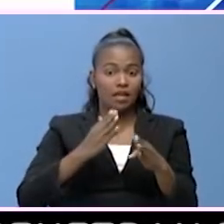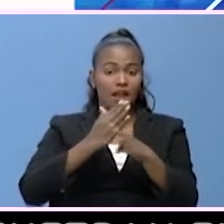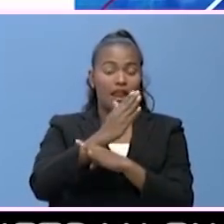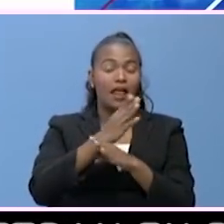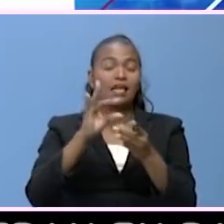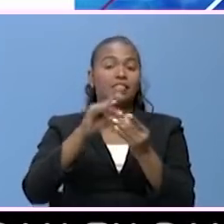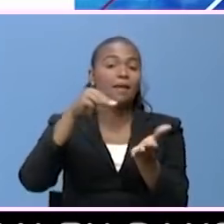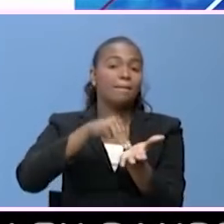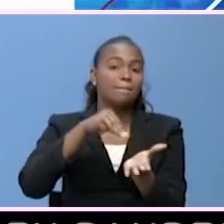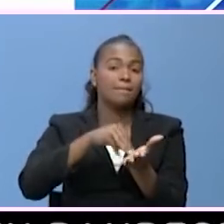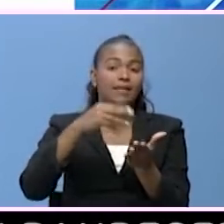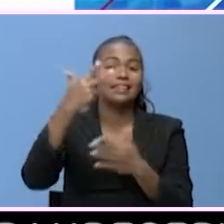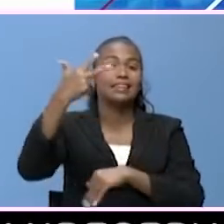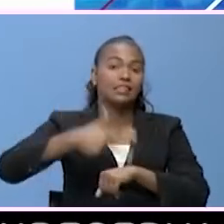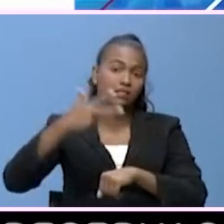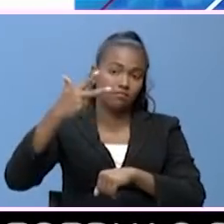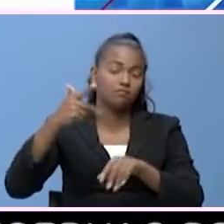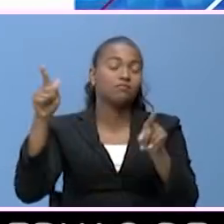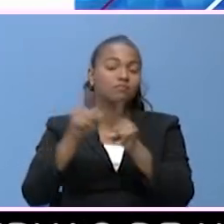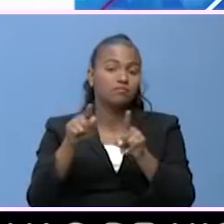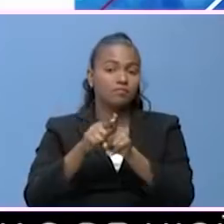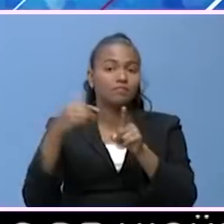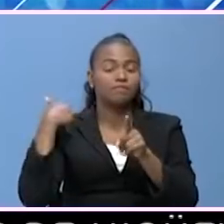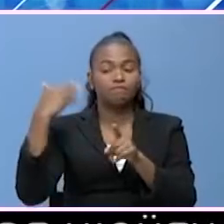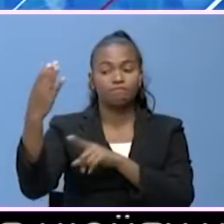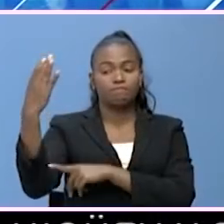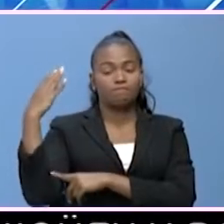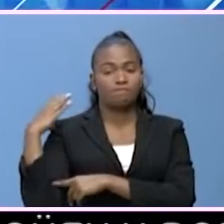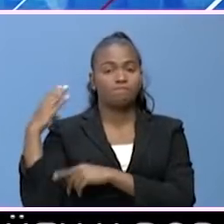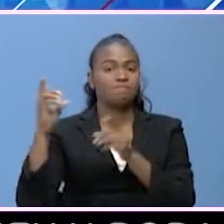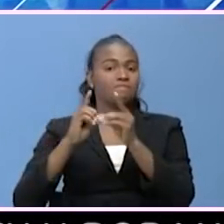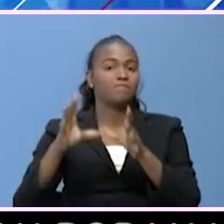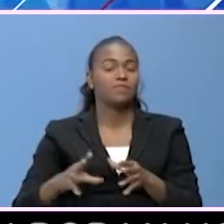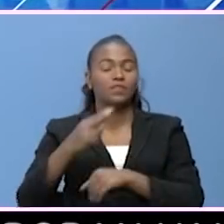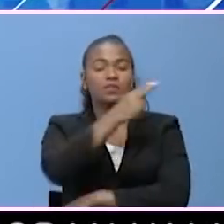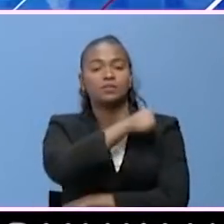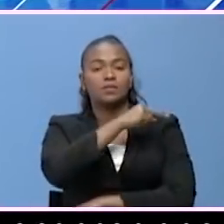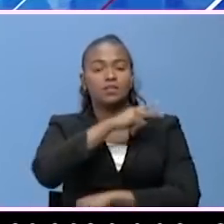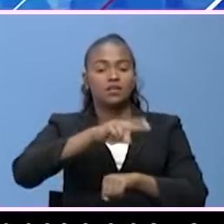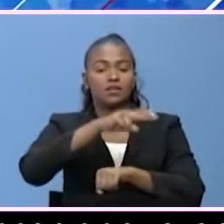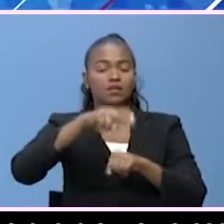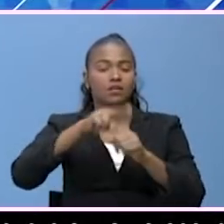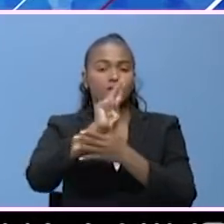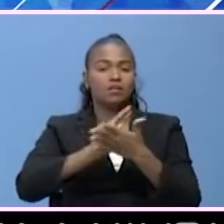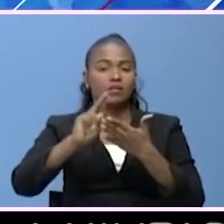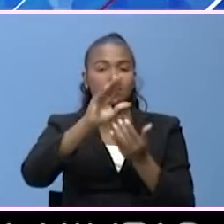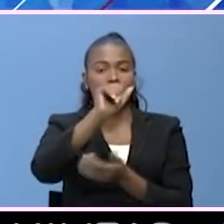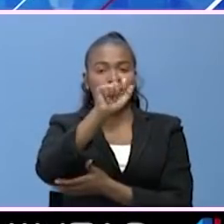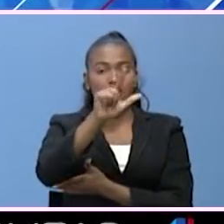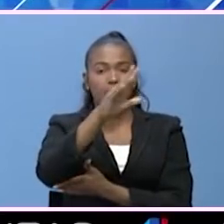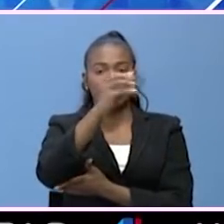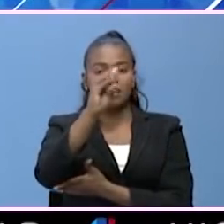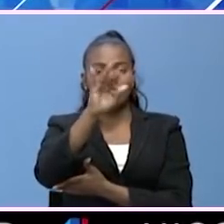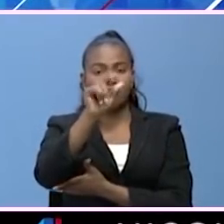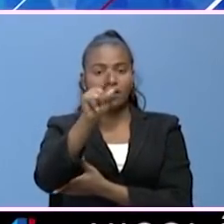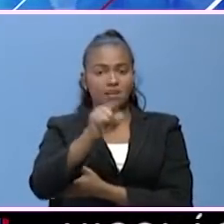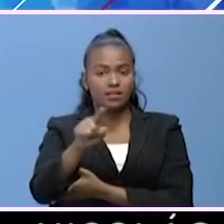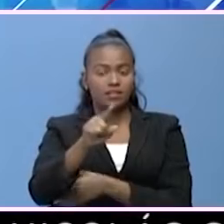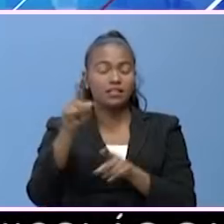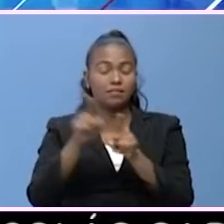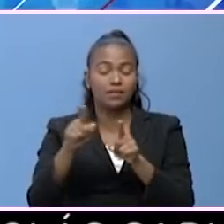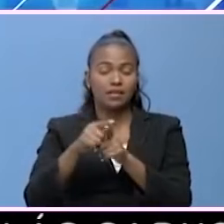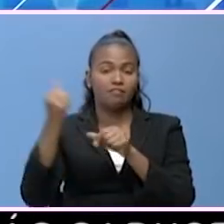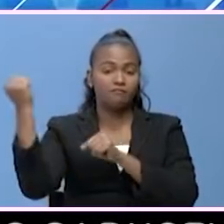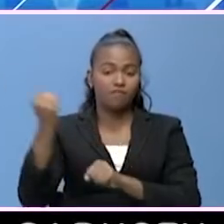medicina en tres ocasiones. También ha ocupado la dirección del Hospital Regional Universitario Cabral Ibáez, es socio fundador